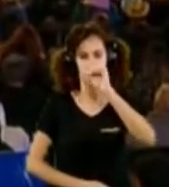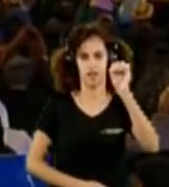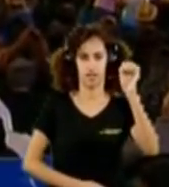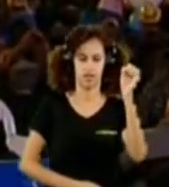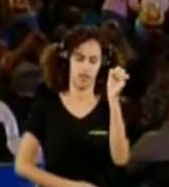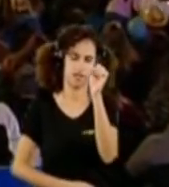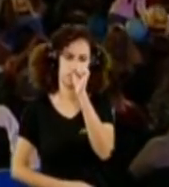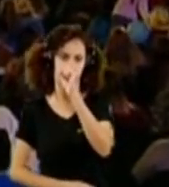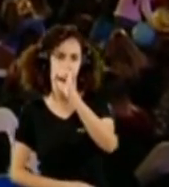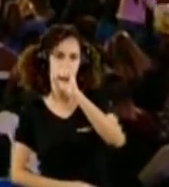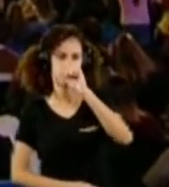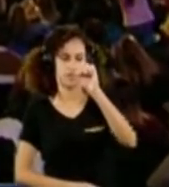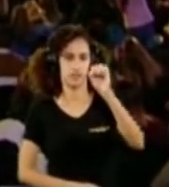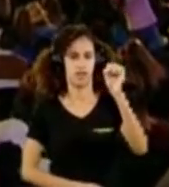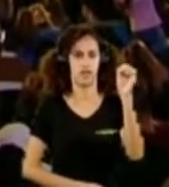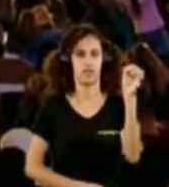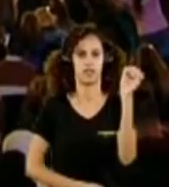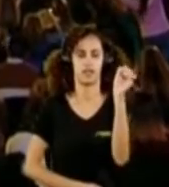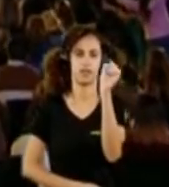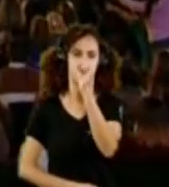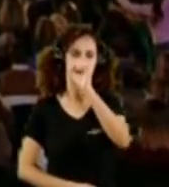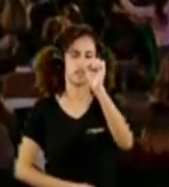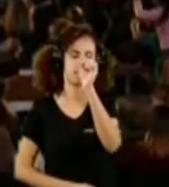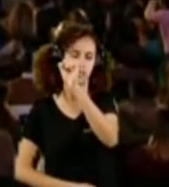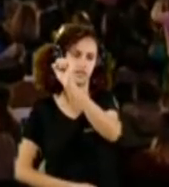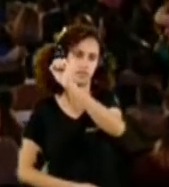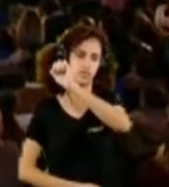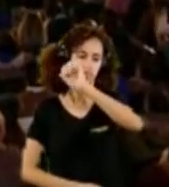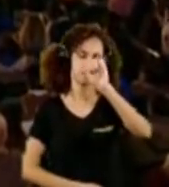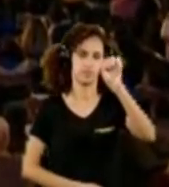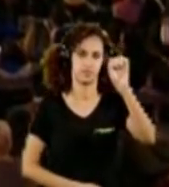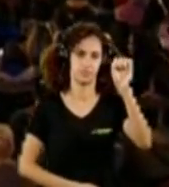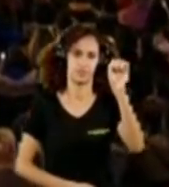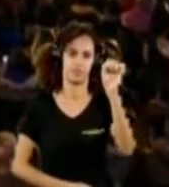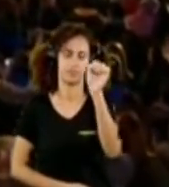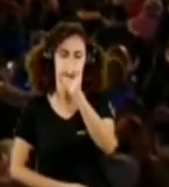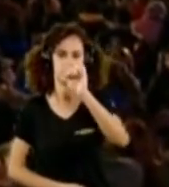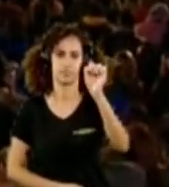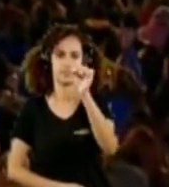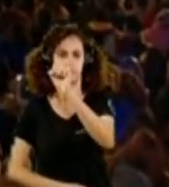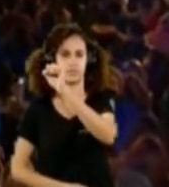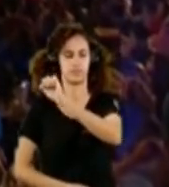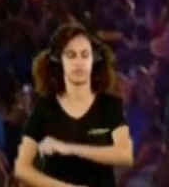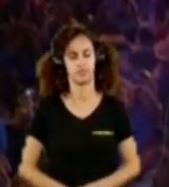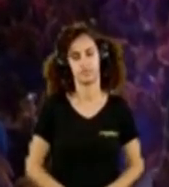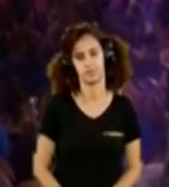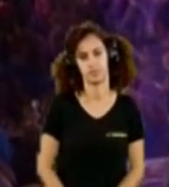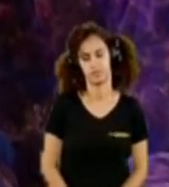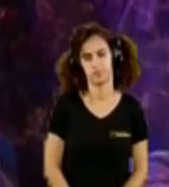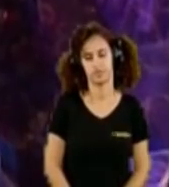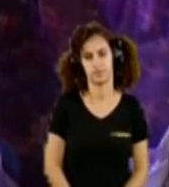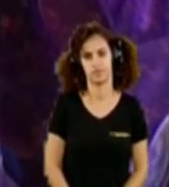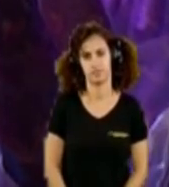disfrutar de la canción como nos ha contado el Meji, que todavía por delante 25 minutos. Y un parque Santa Catalina que han visto que tiene casi un 90% de sus localidades